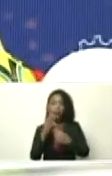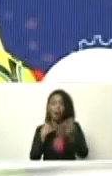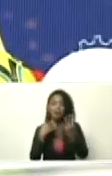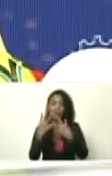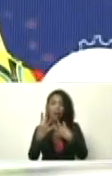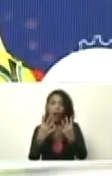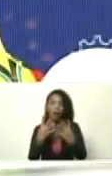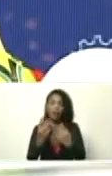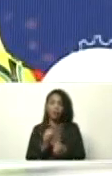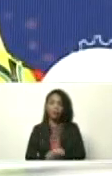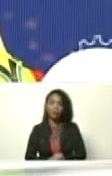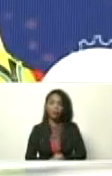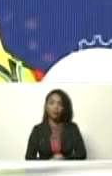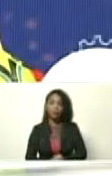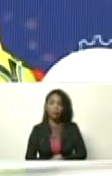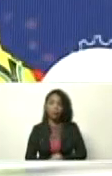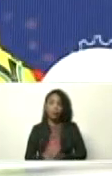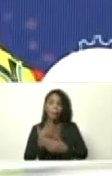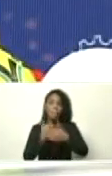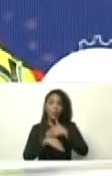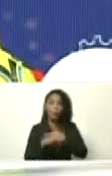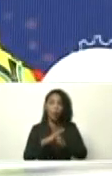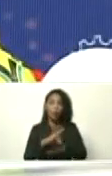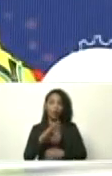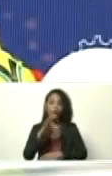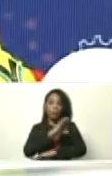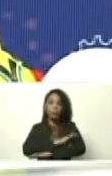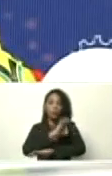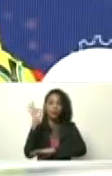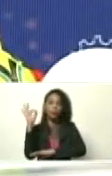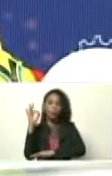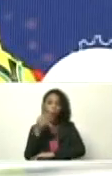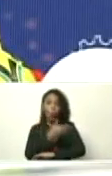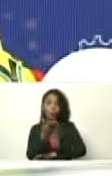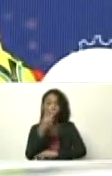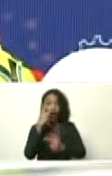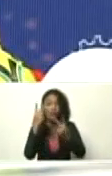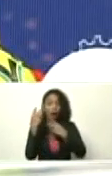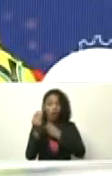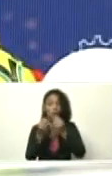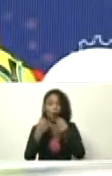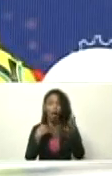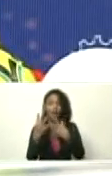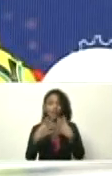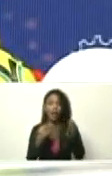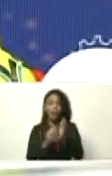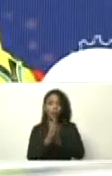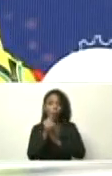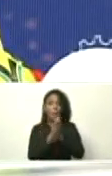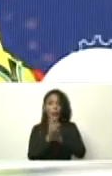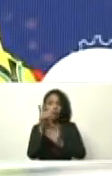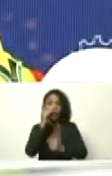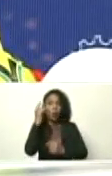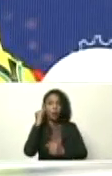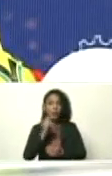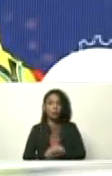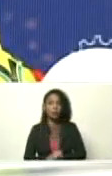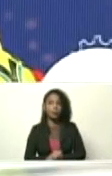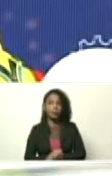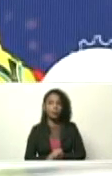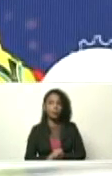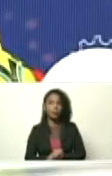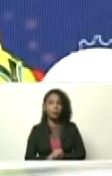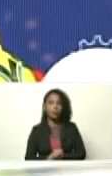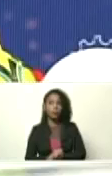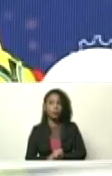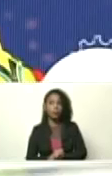ferias. ¿Ah? Vámonos a Barquisimeto para que ustedes vean la feria de los emprendedores y las